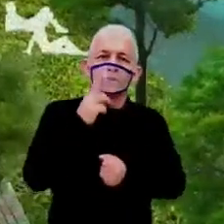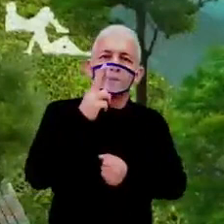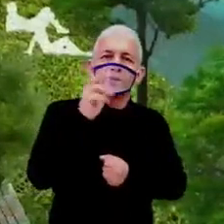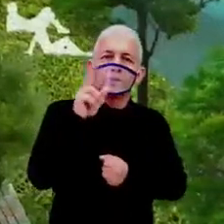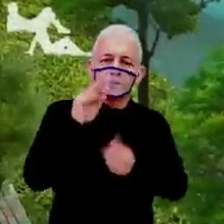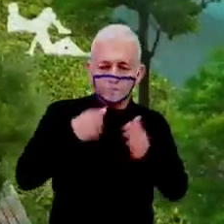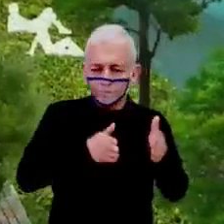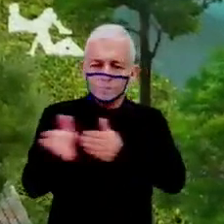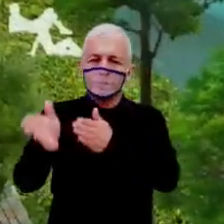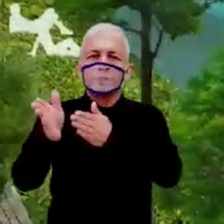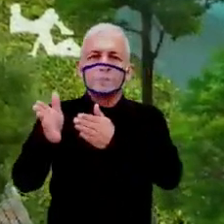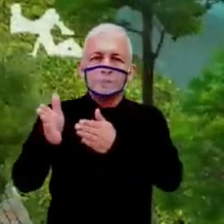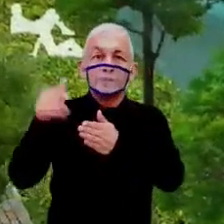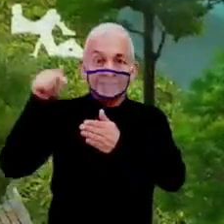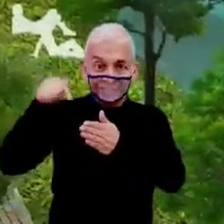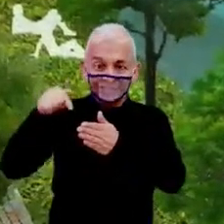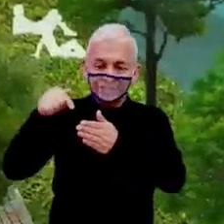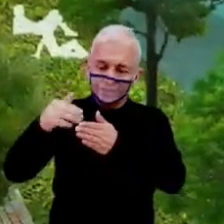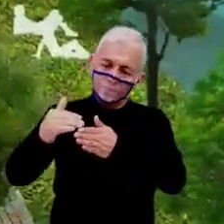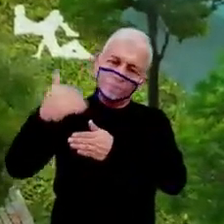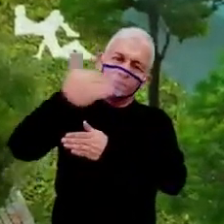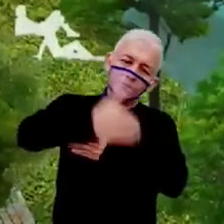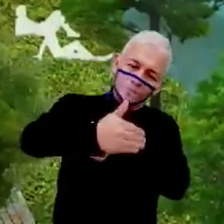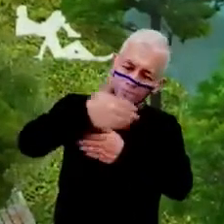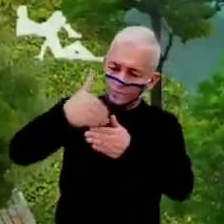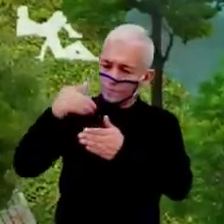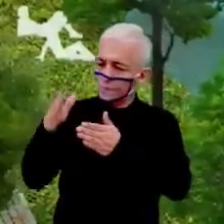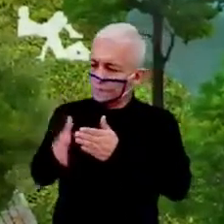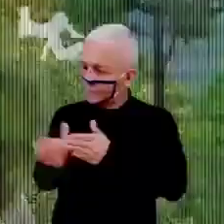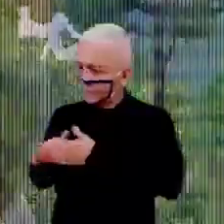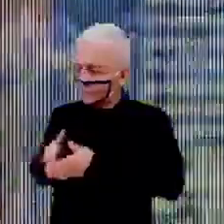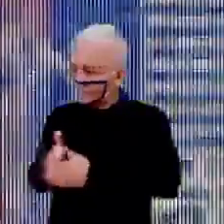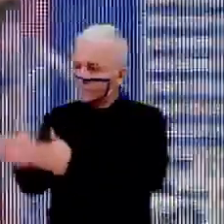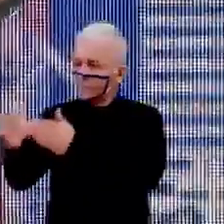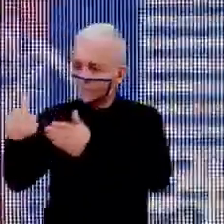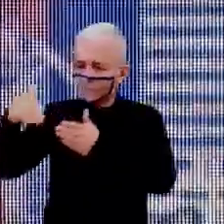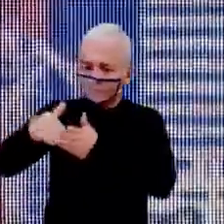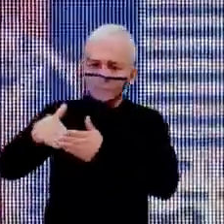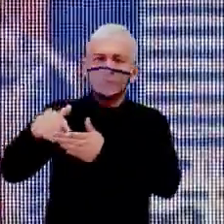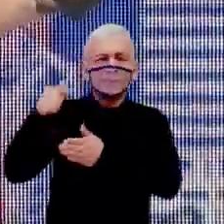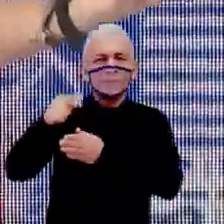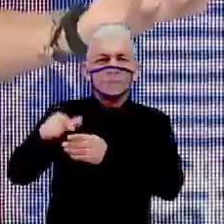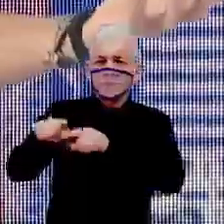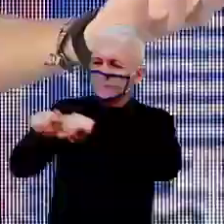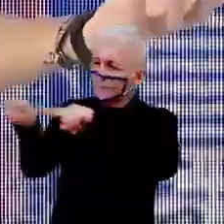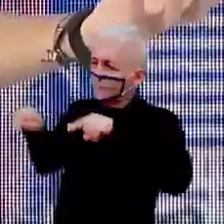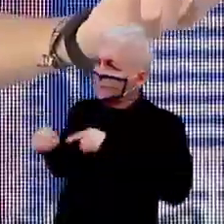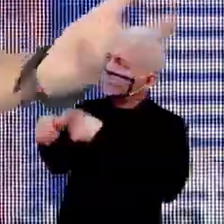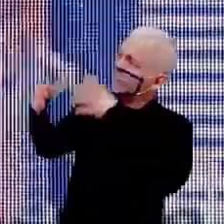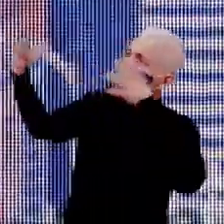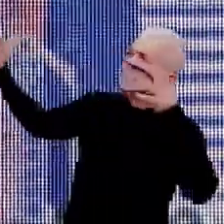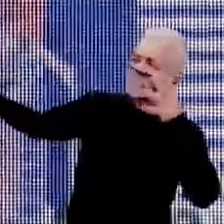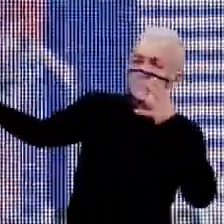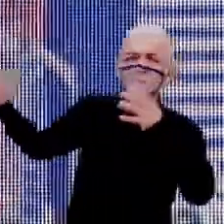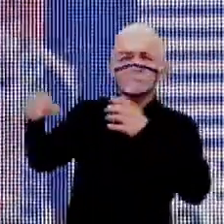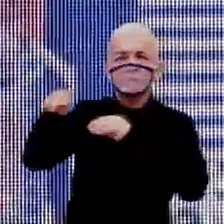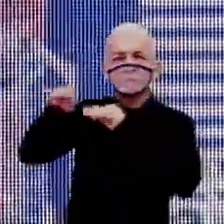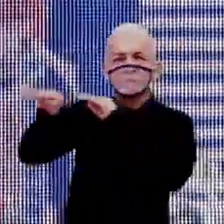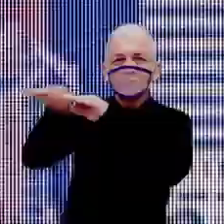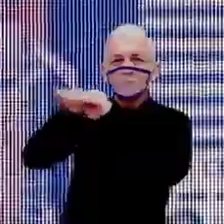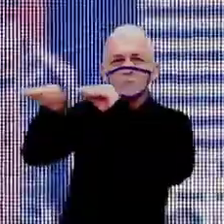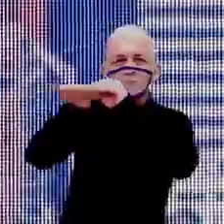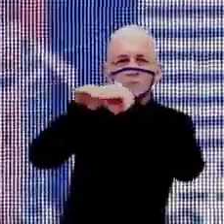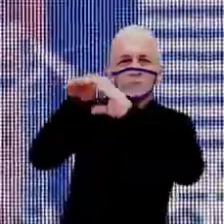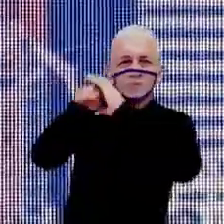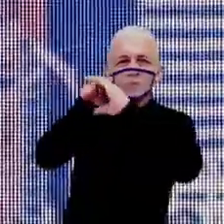la infraestructura adecuada para ese mercado o para ese sector, y lo vamos a llevar ahí muy cerca, pegado al río Magdalena, a un gran